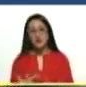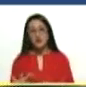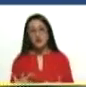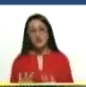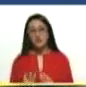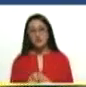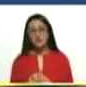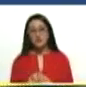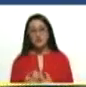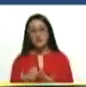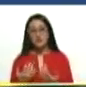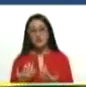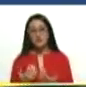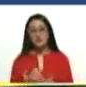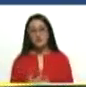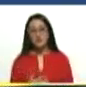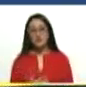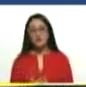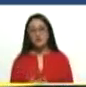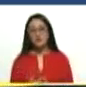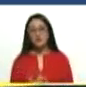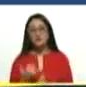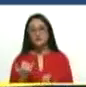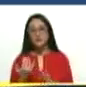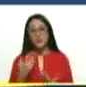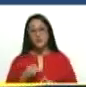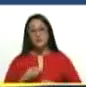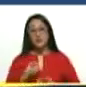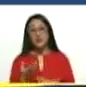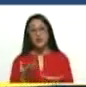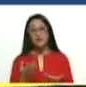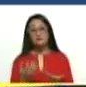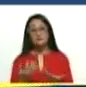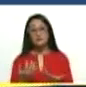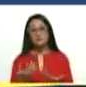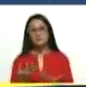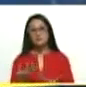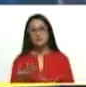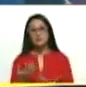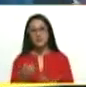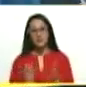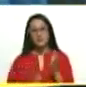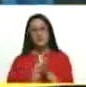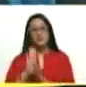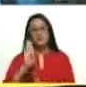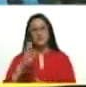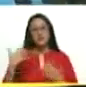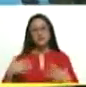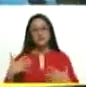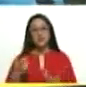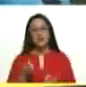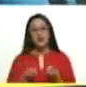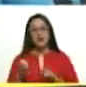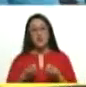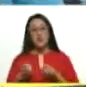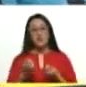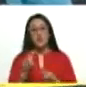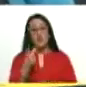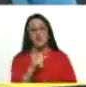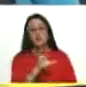riquezas naturales de Venezuela nos ofrece un potencial enorme. Las economías de